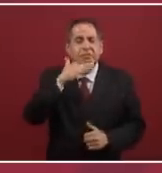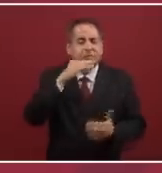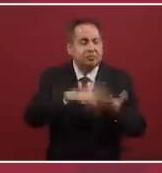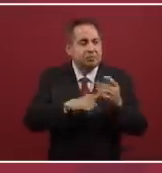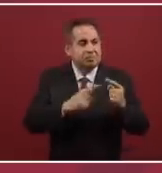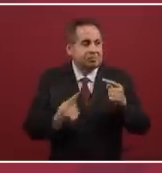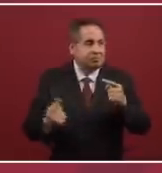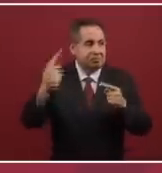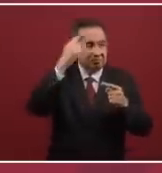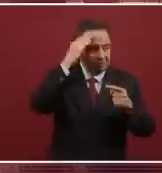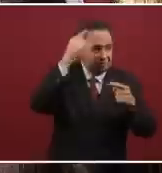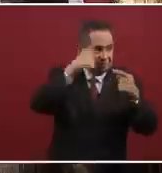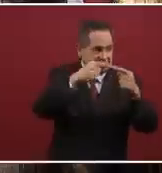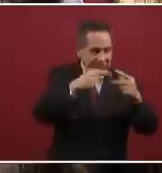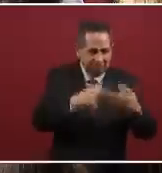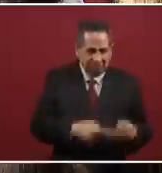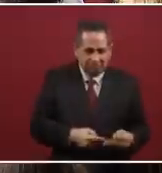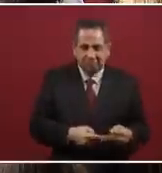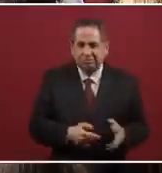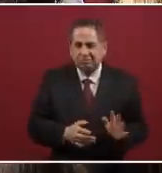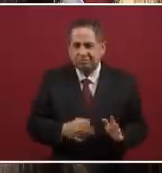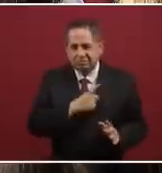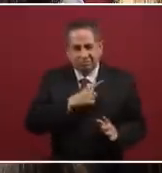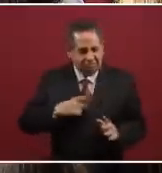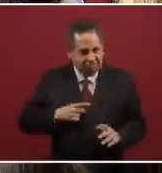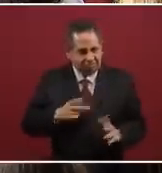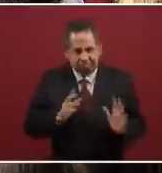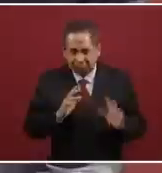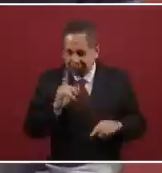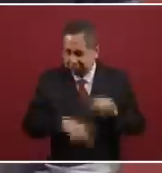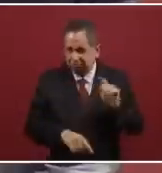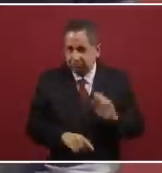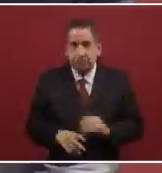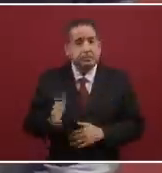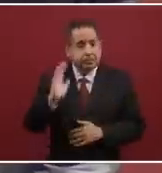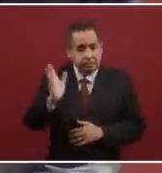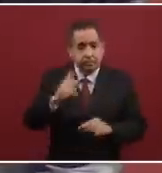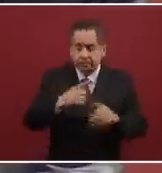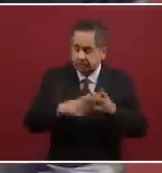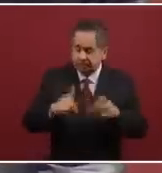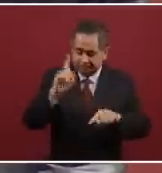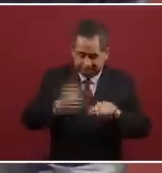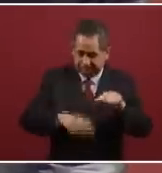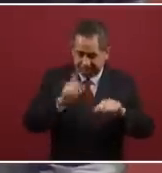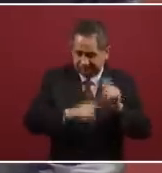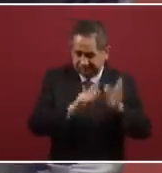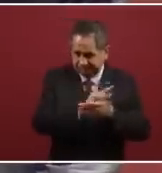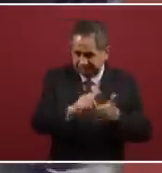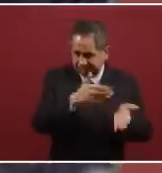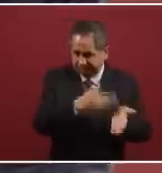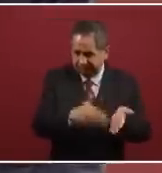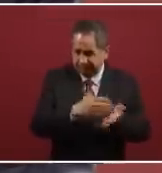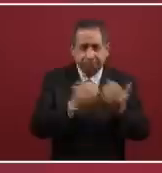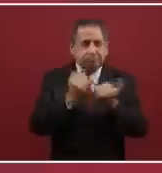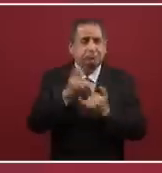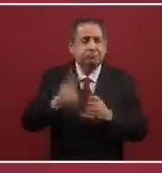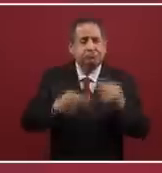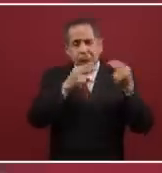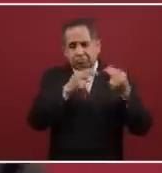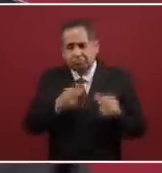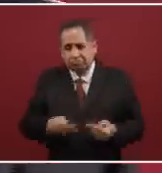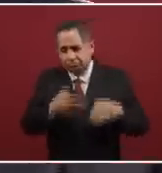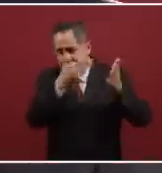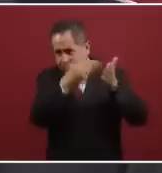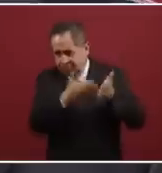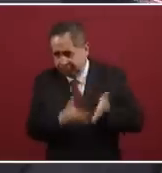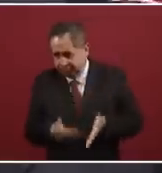arriba hacia abajo. Entonces ya empezamos a limpiar como se limpian las escaleras. Pero en